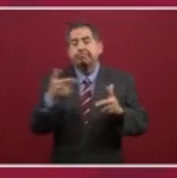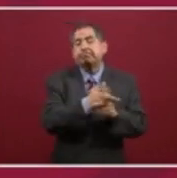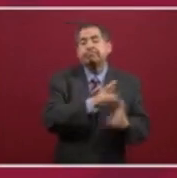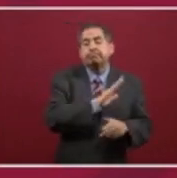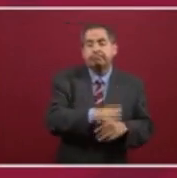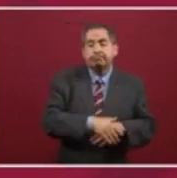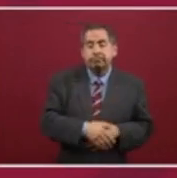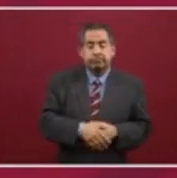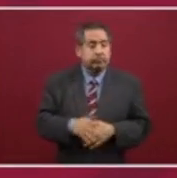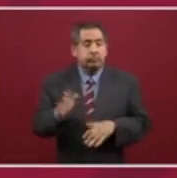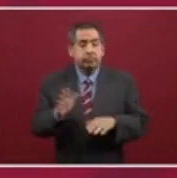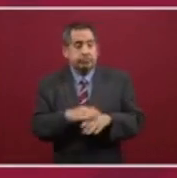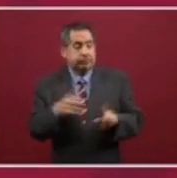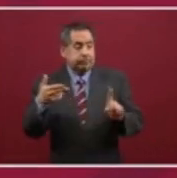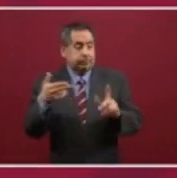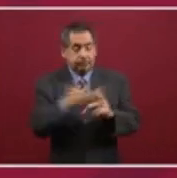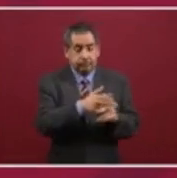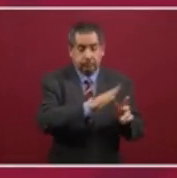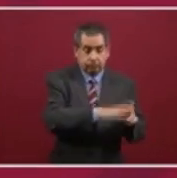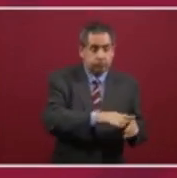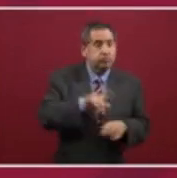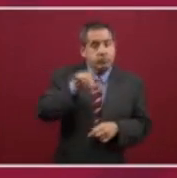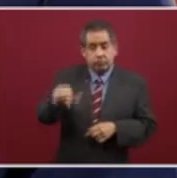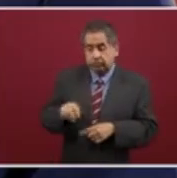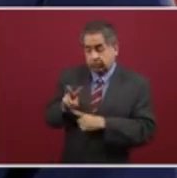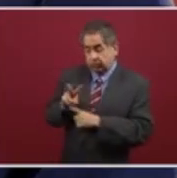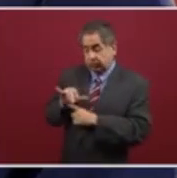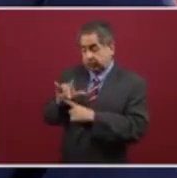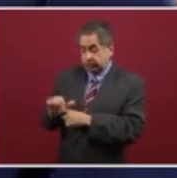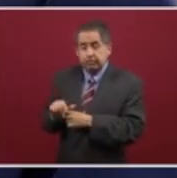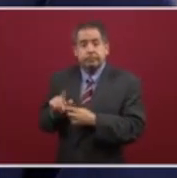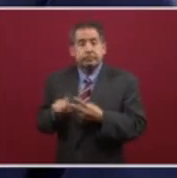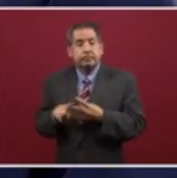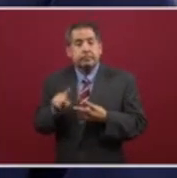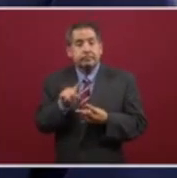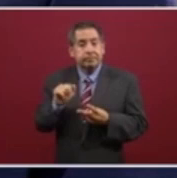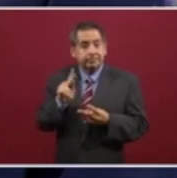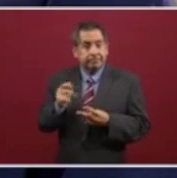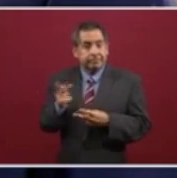se sabe de su asesinato, Villa y Zapata buscan